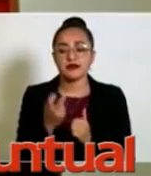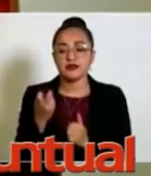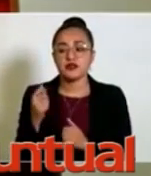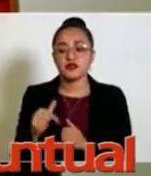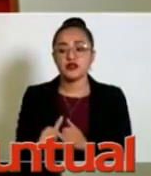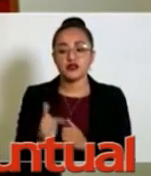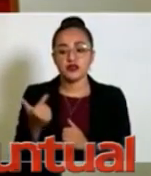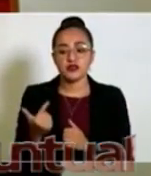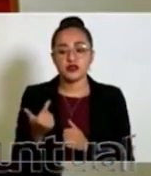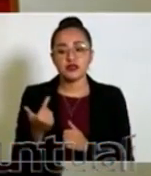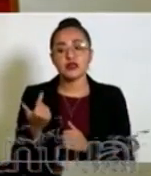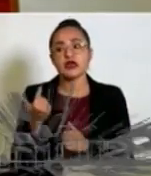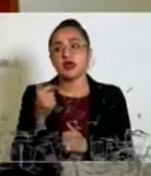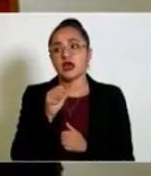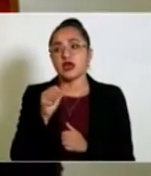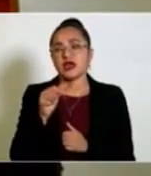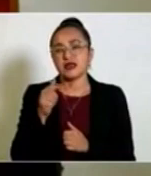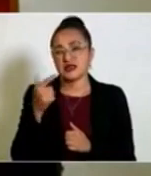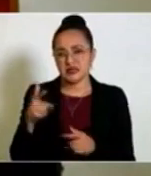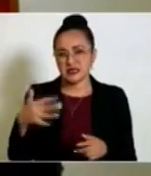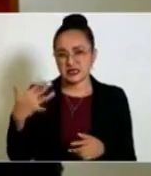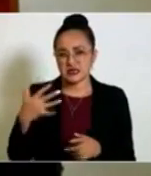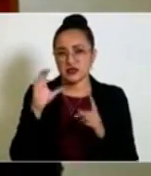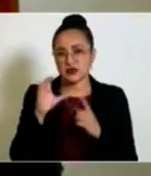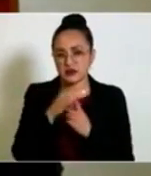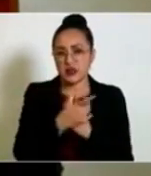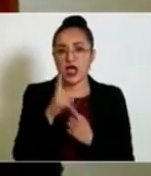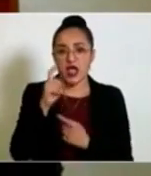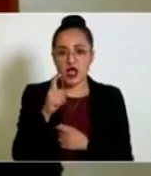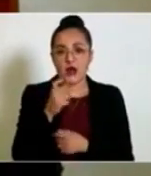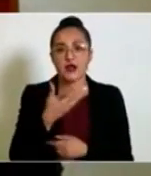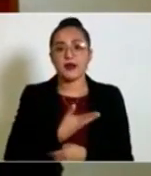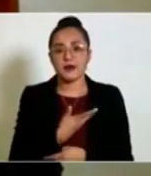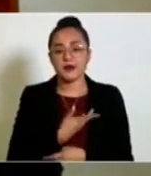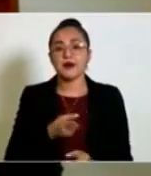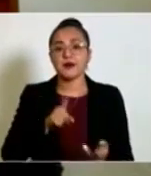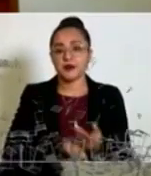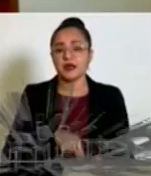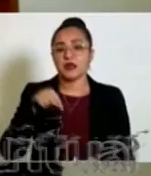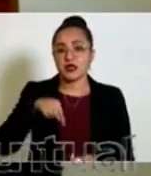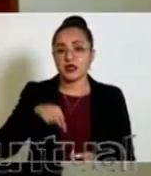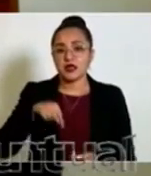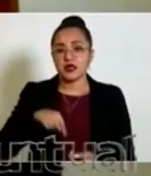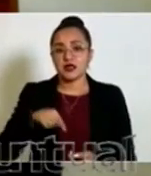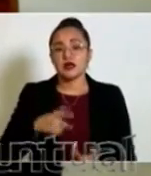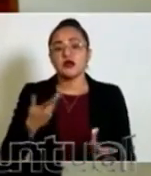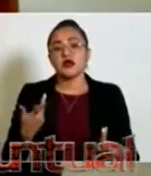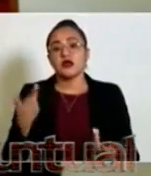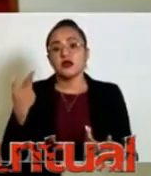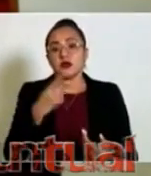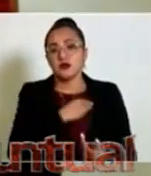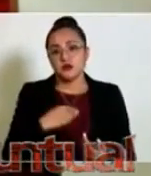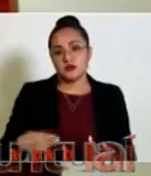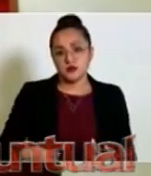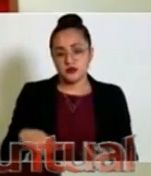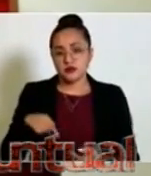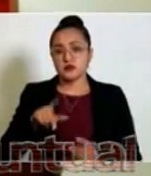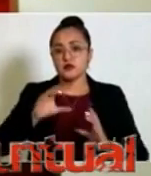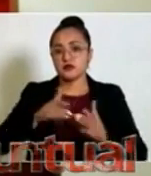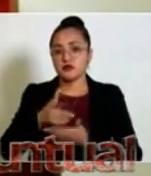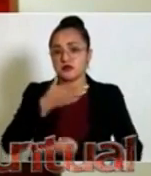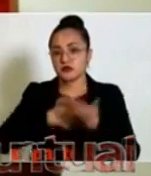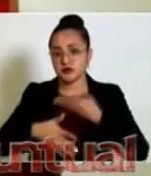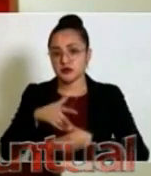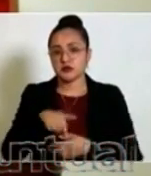12 de los 15 comités de agua potable que existen en el propio municipio y sus